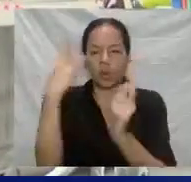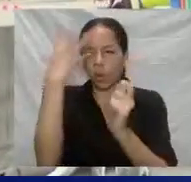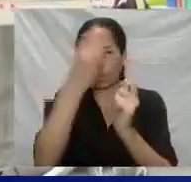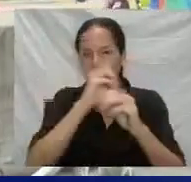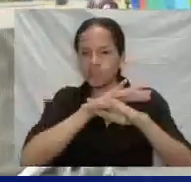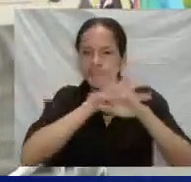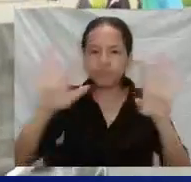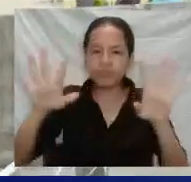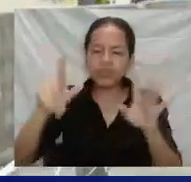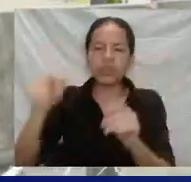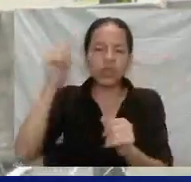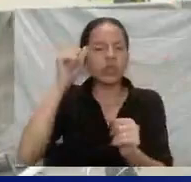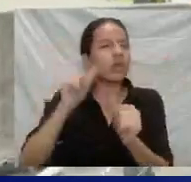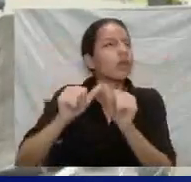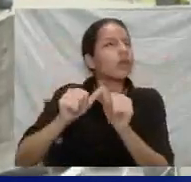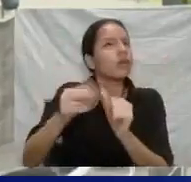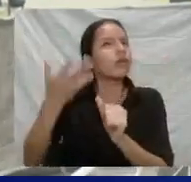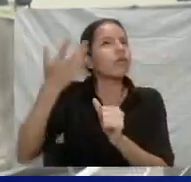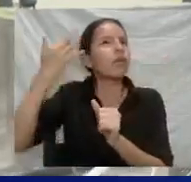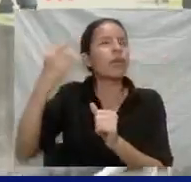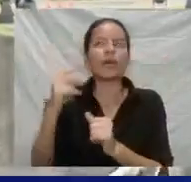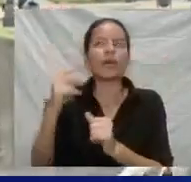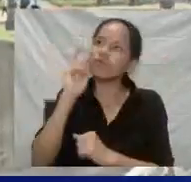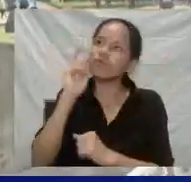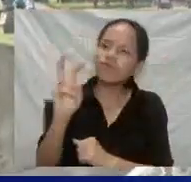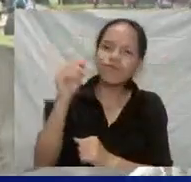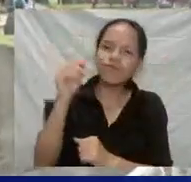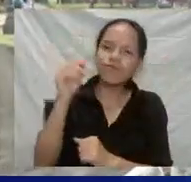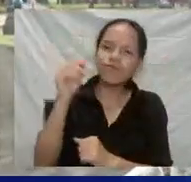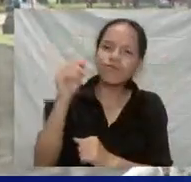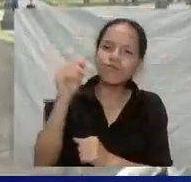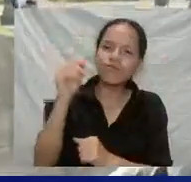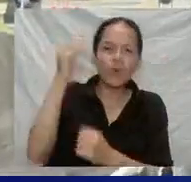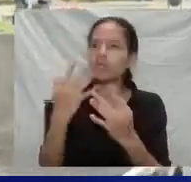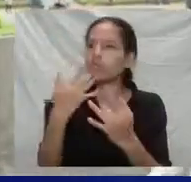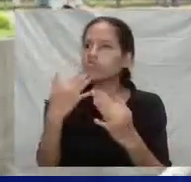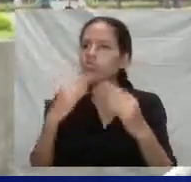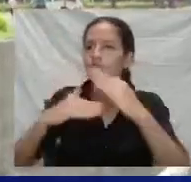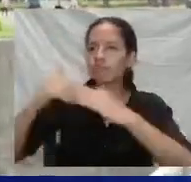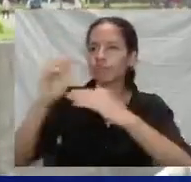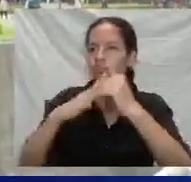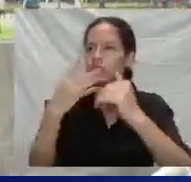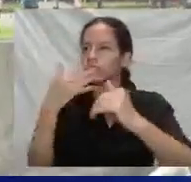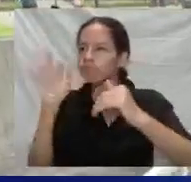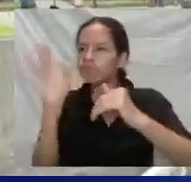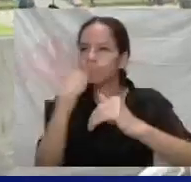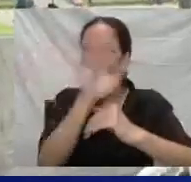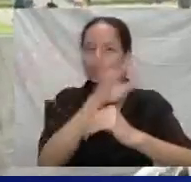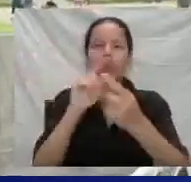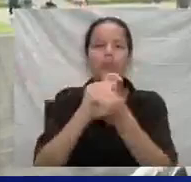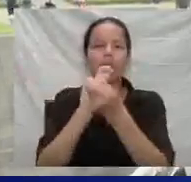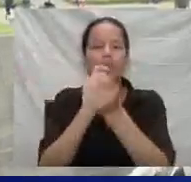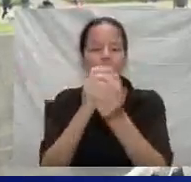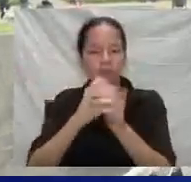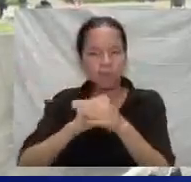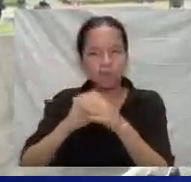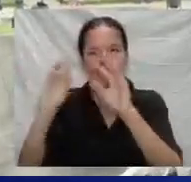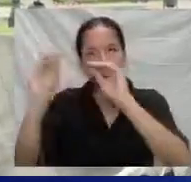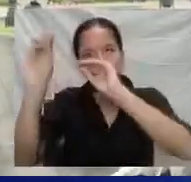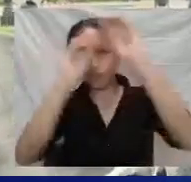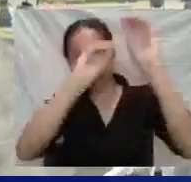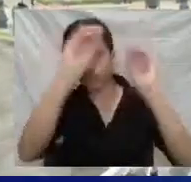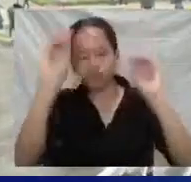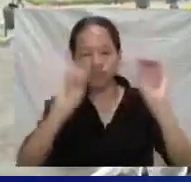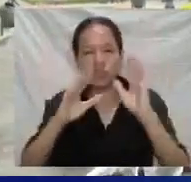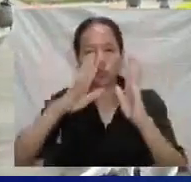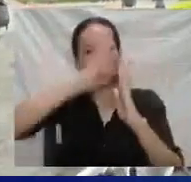original del inmueble no en la belleza original del material de la madera lo mismo se está haciendo con las paredes se